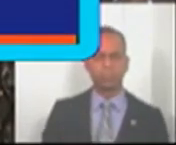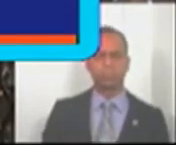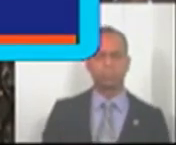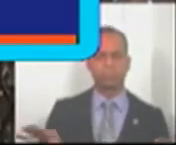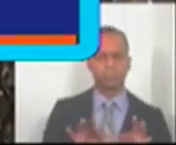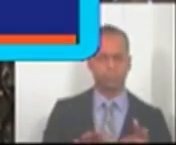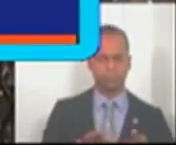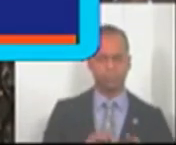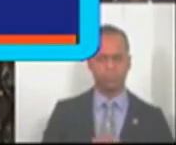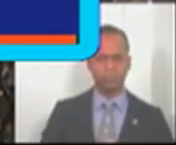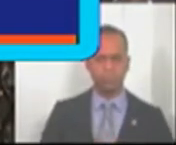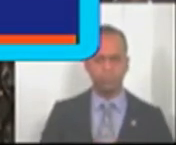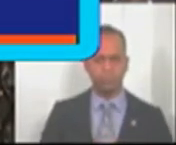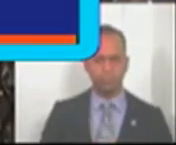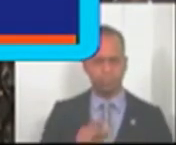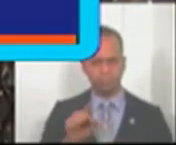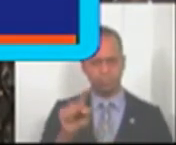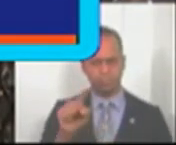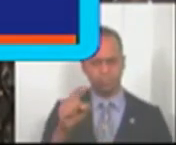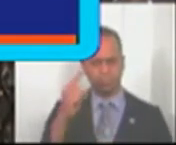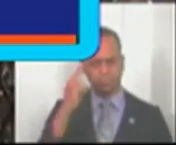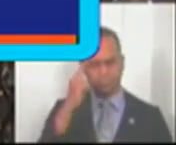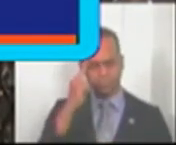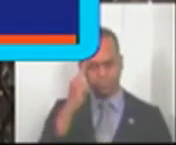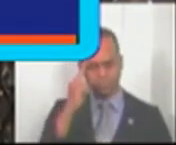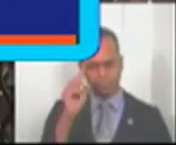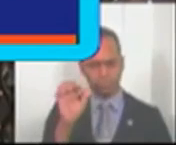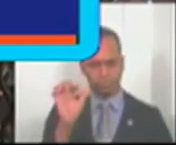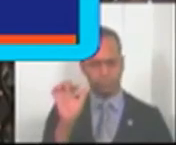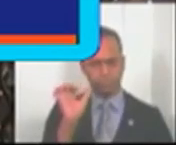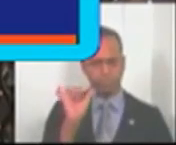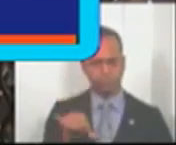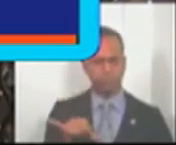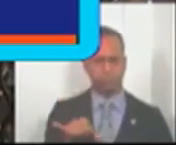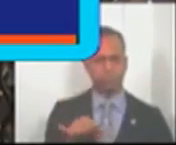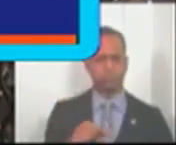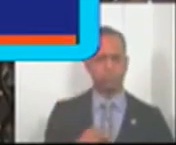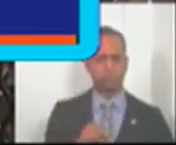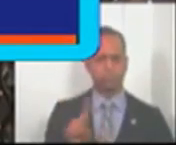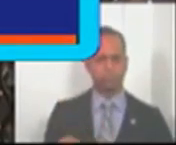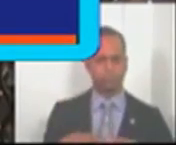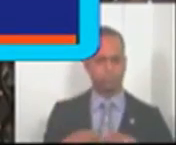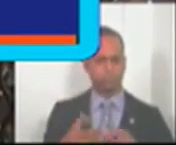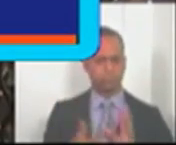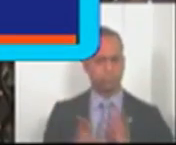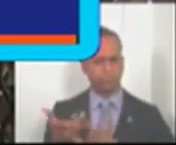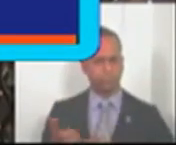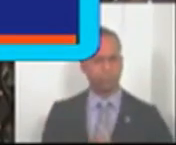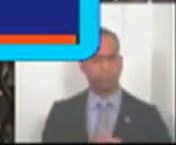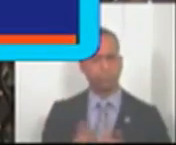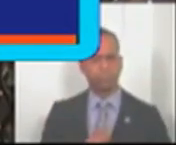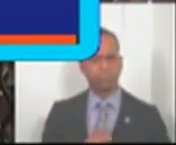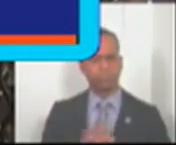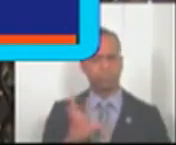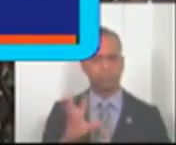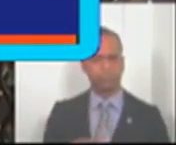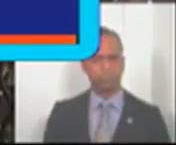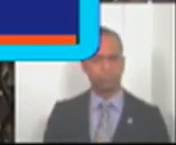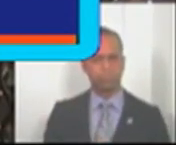¿Cómo cree usted que esta derivación de la revolución tecnológica, desde su